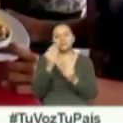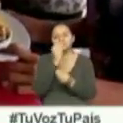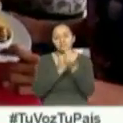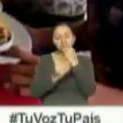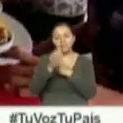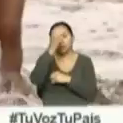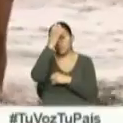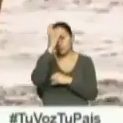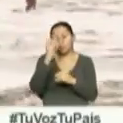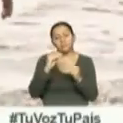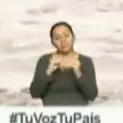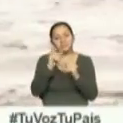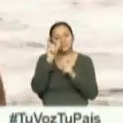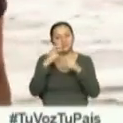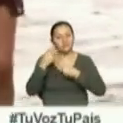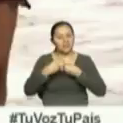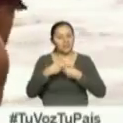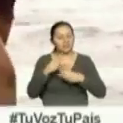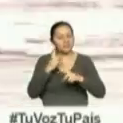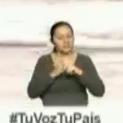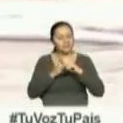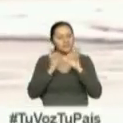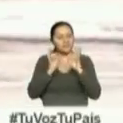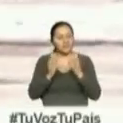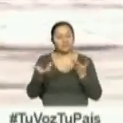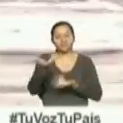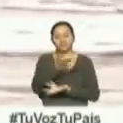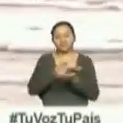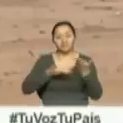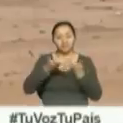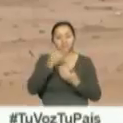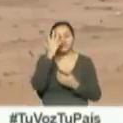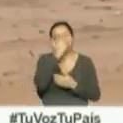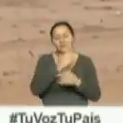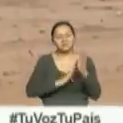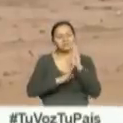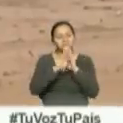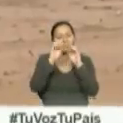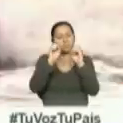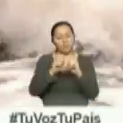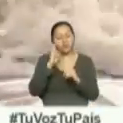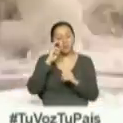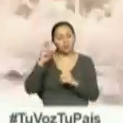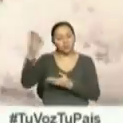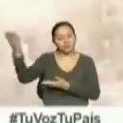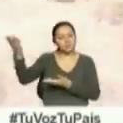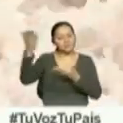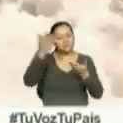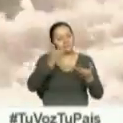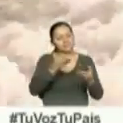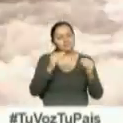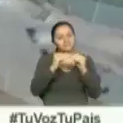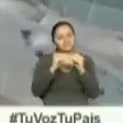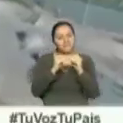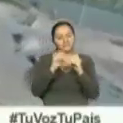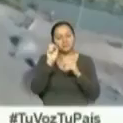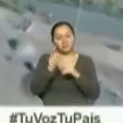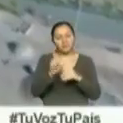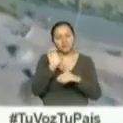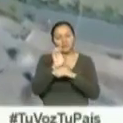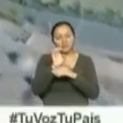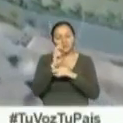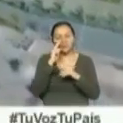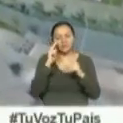gastronomía y la amabilidad de su gente convierten a Esmeraldas en un polo de desarrollo turístico y un punto imperdible de